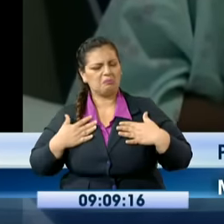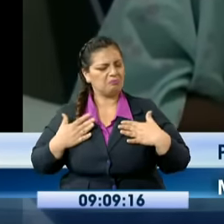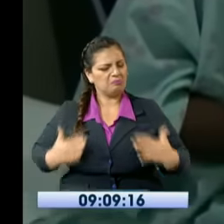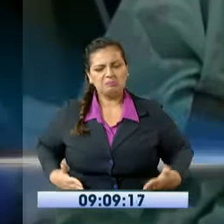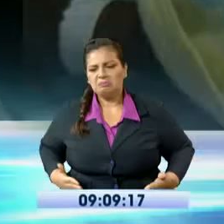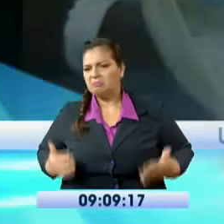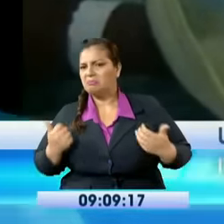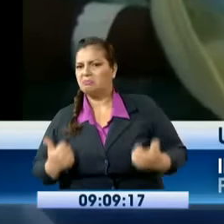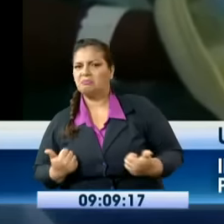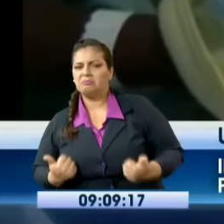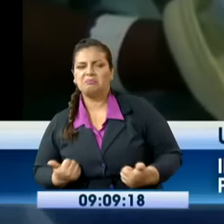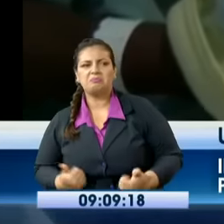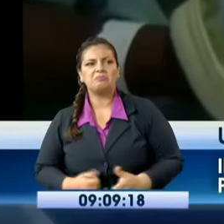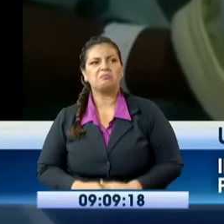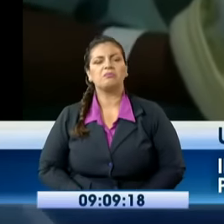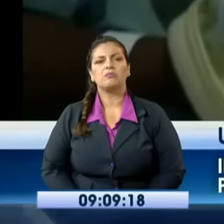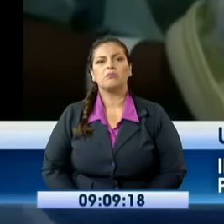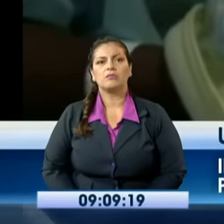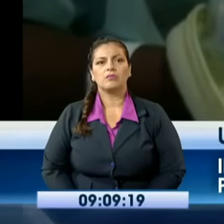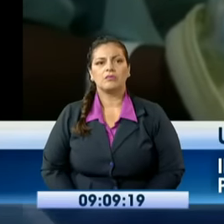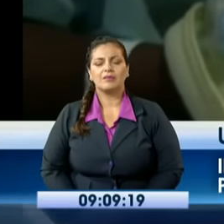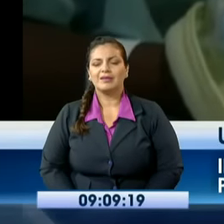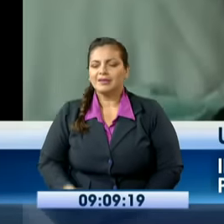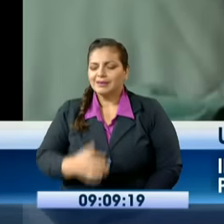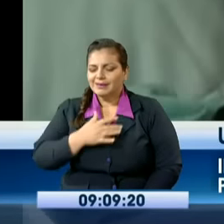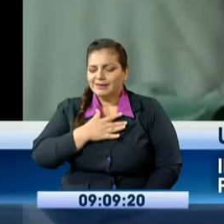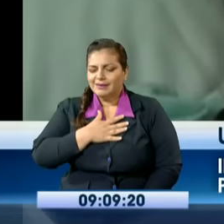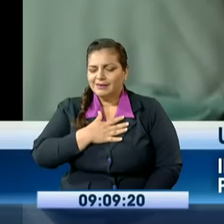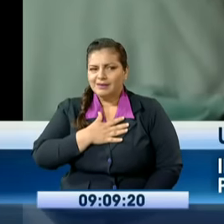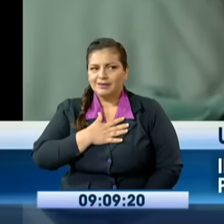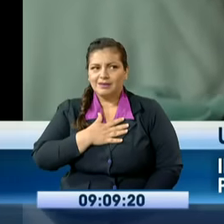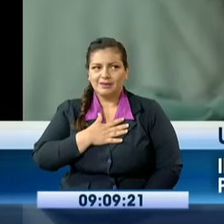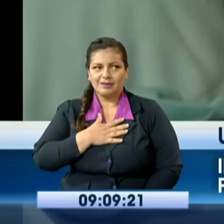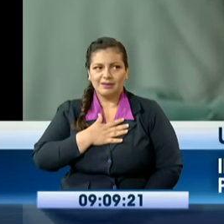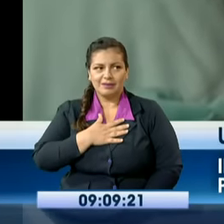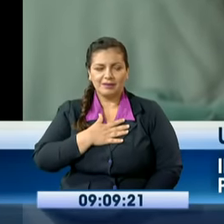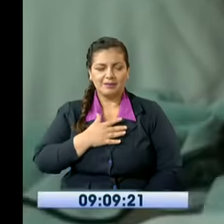causó recelo. Fue una experiencia única la que enfrentó.